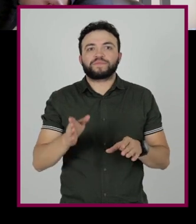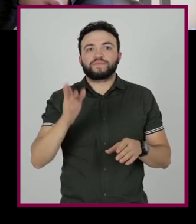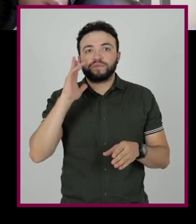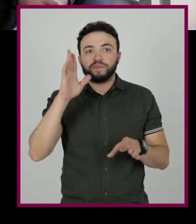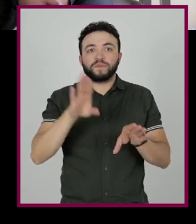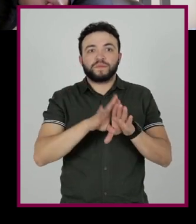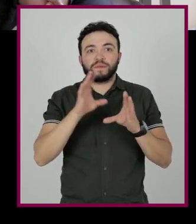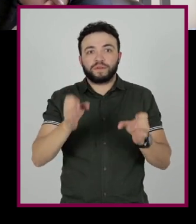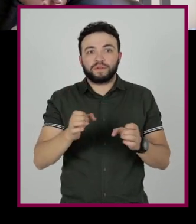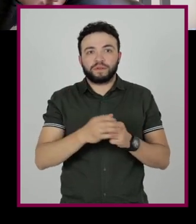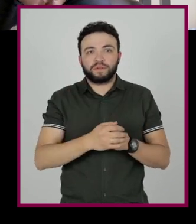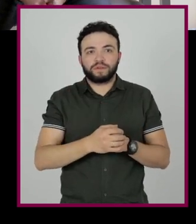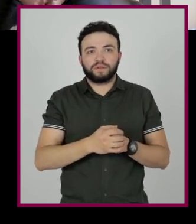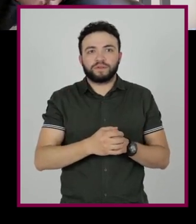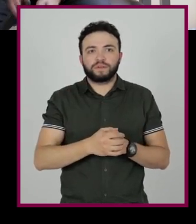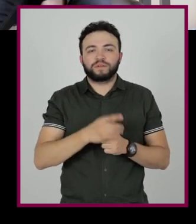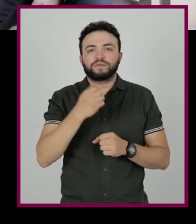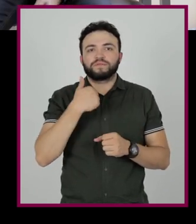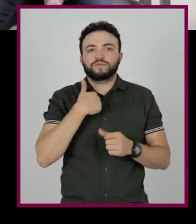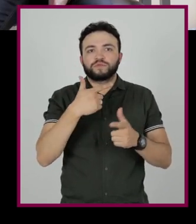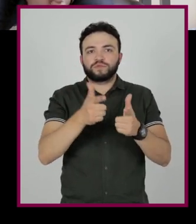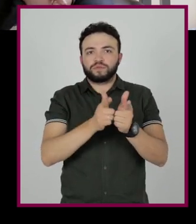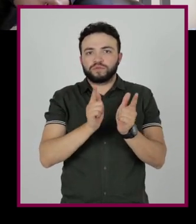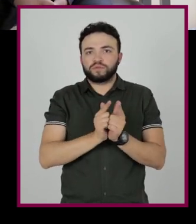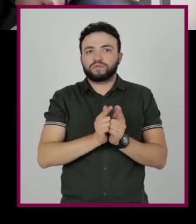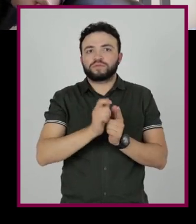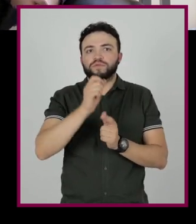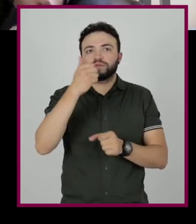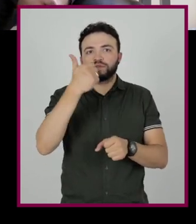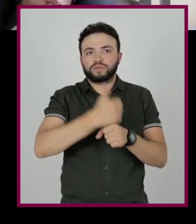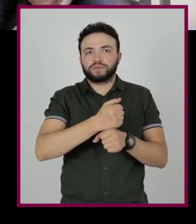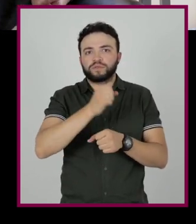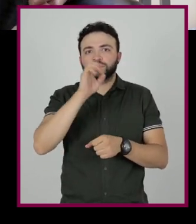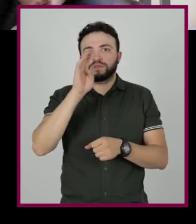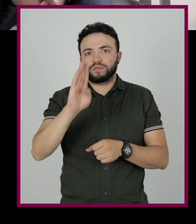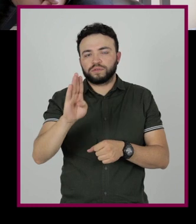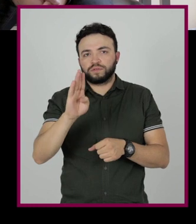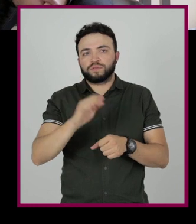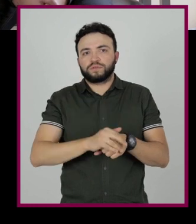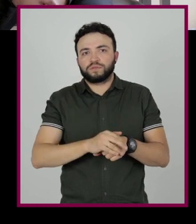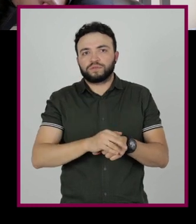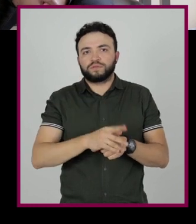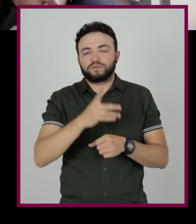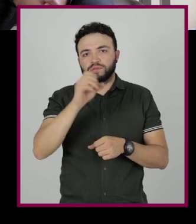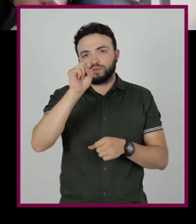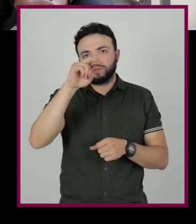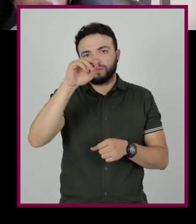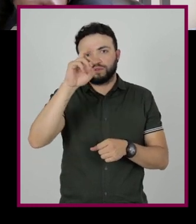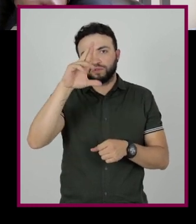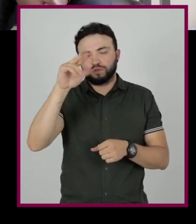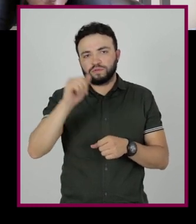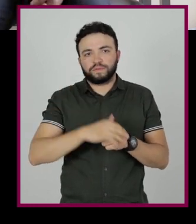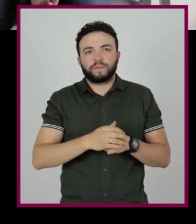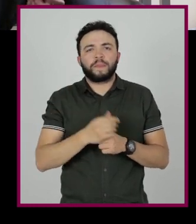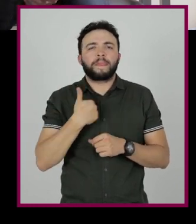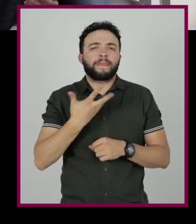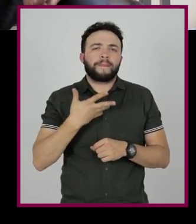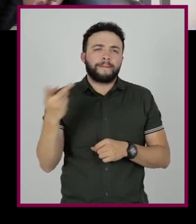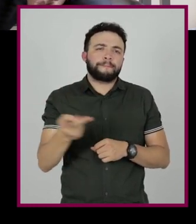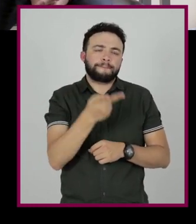¿cómo están? Soy Gael Velardo Bañuelos, del grupo Sexto V del CBT 106 de Cananea, Sonora. Tengo una